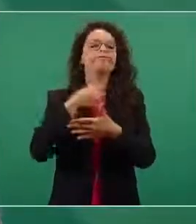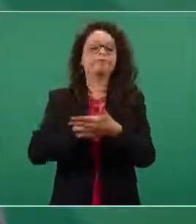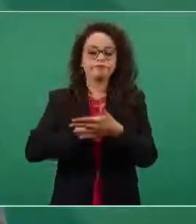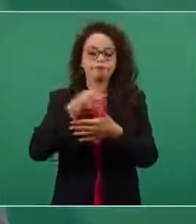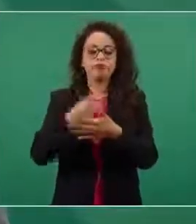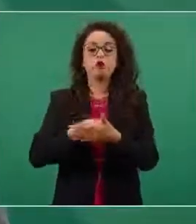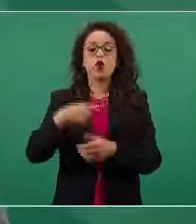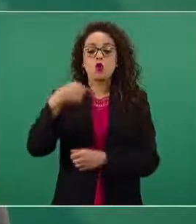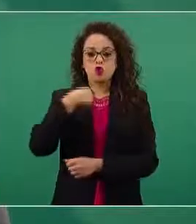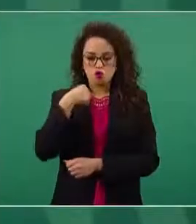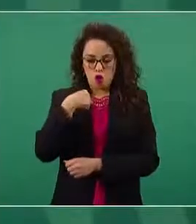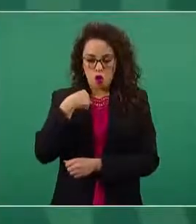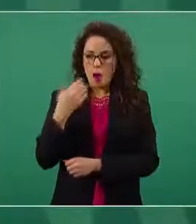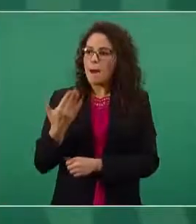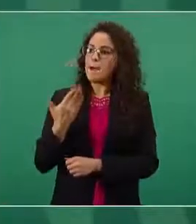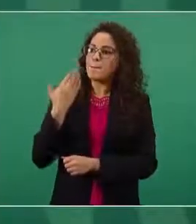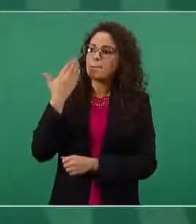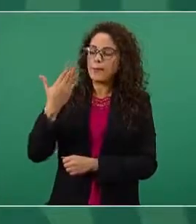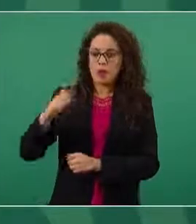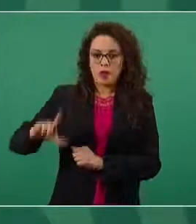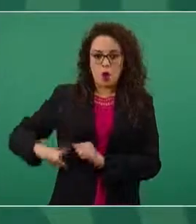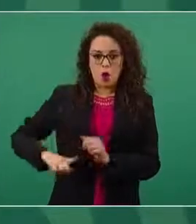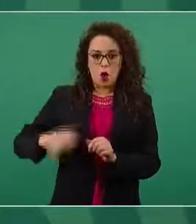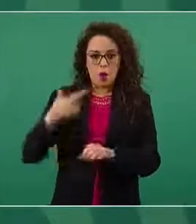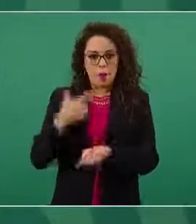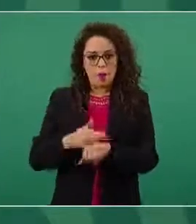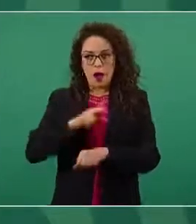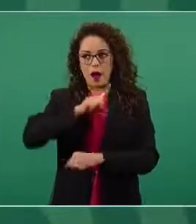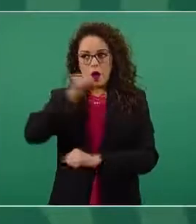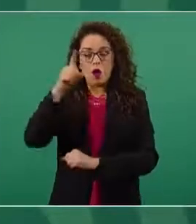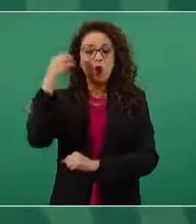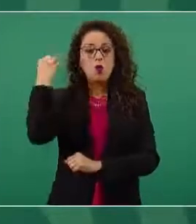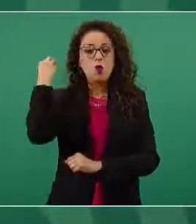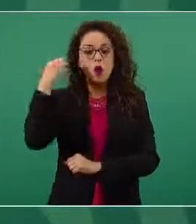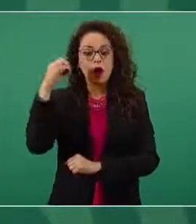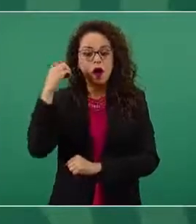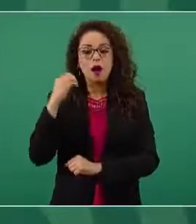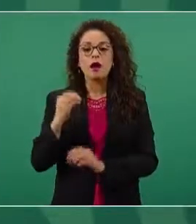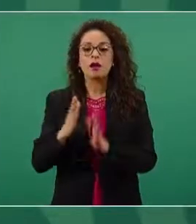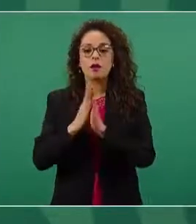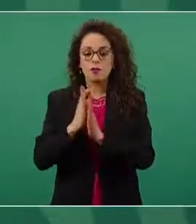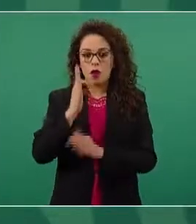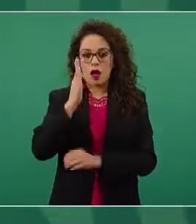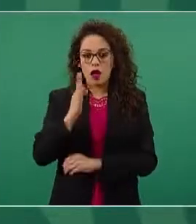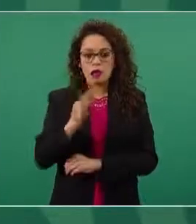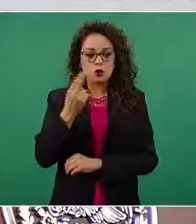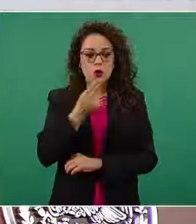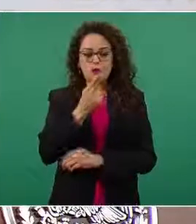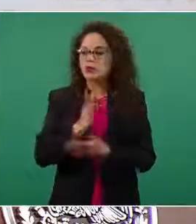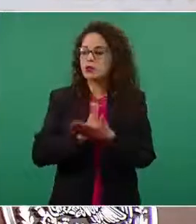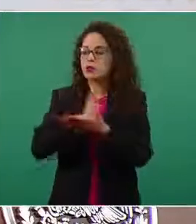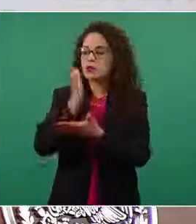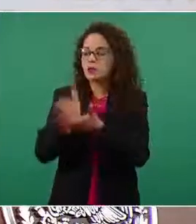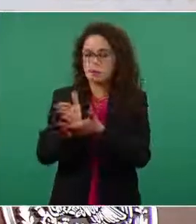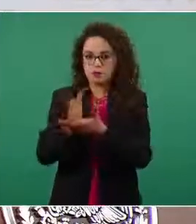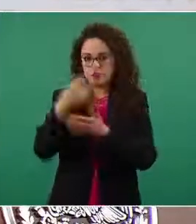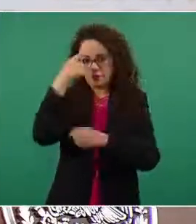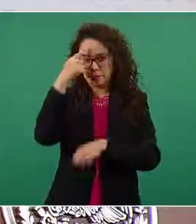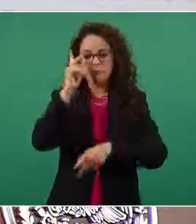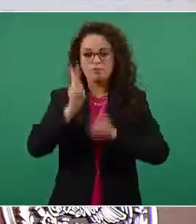al gobernador de Oaxaca que les reciba y quiero nada